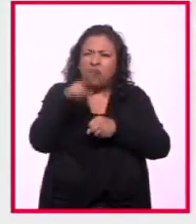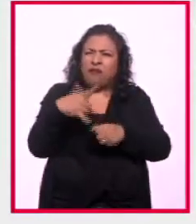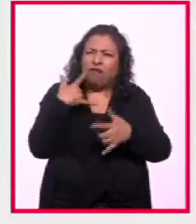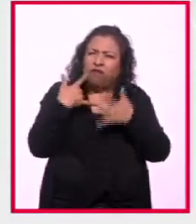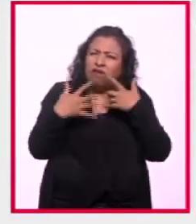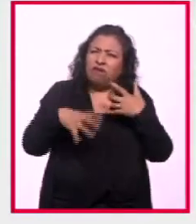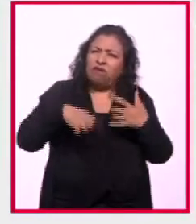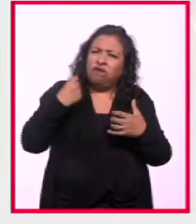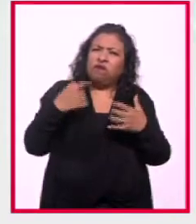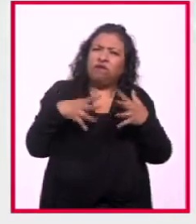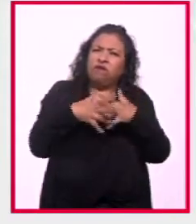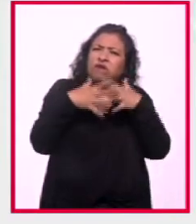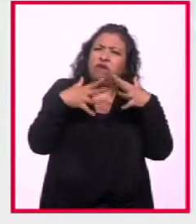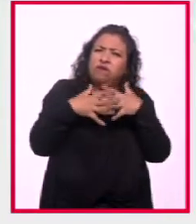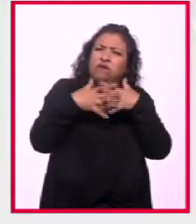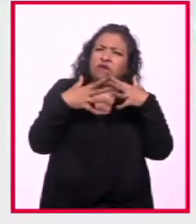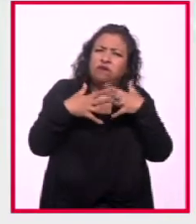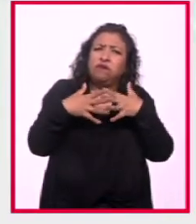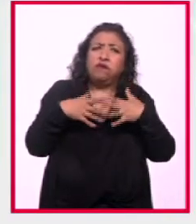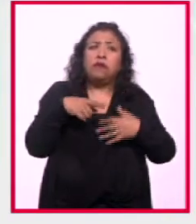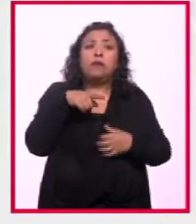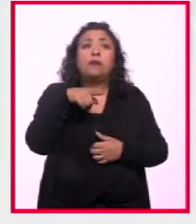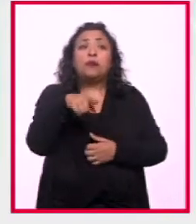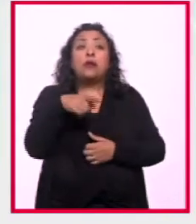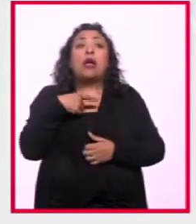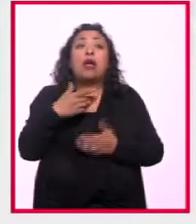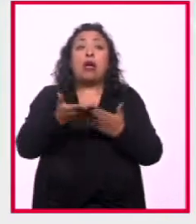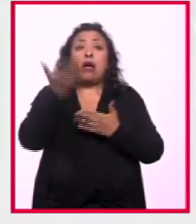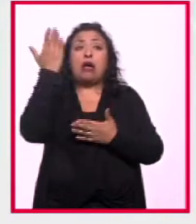lucha la erosión